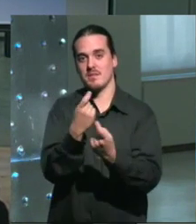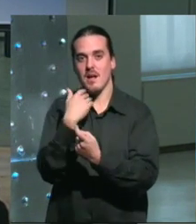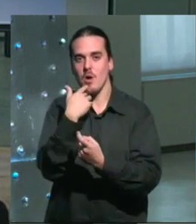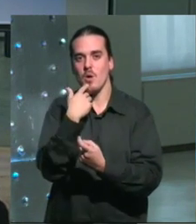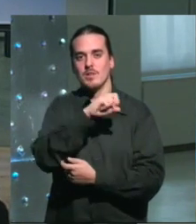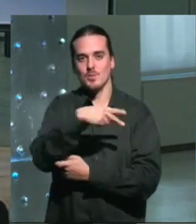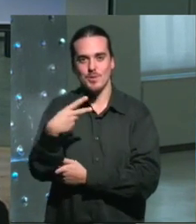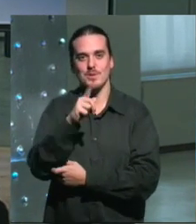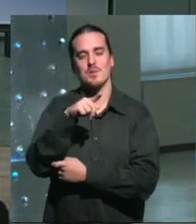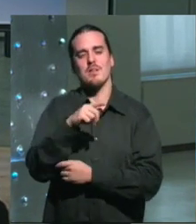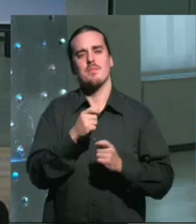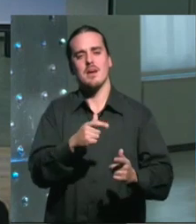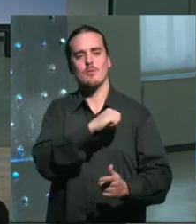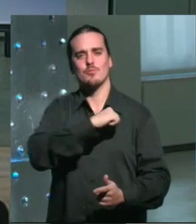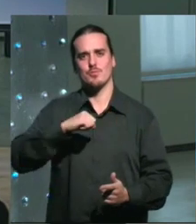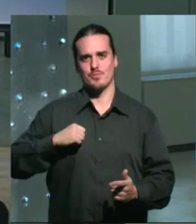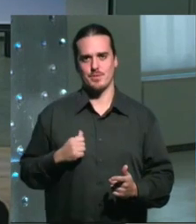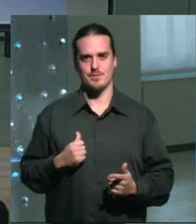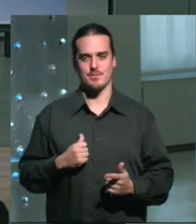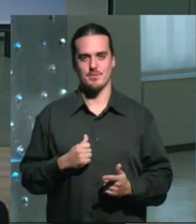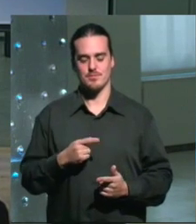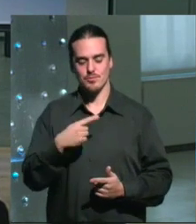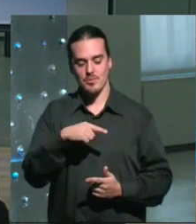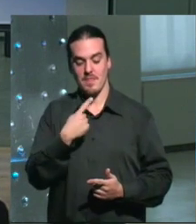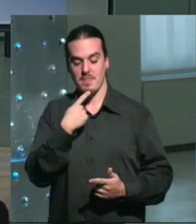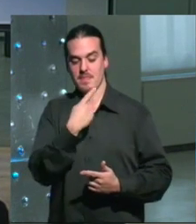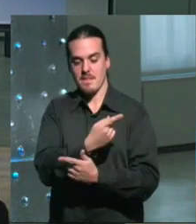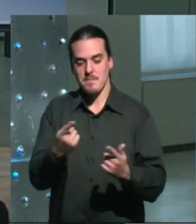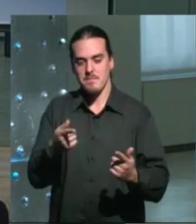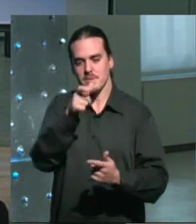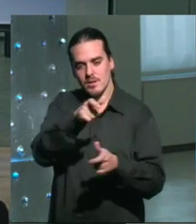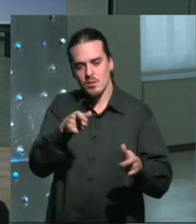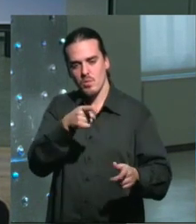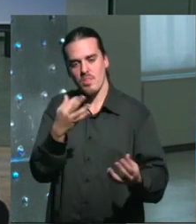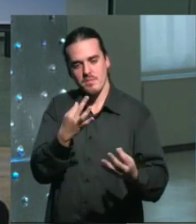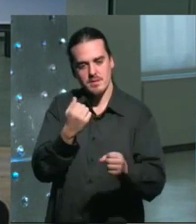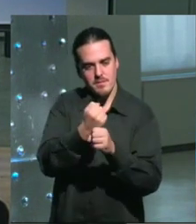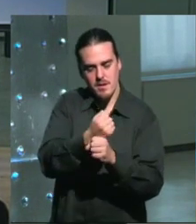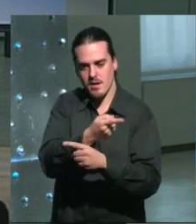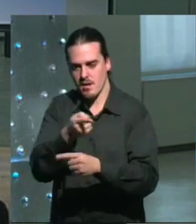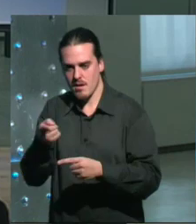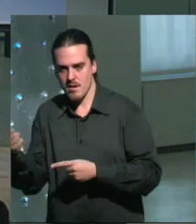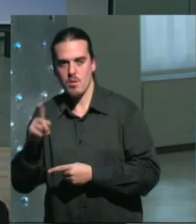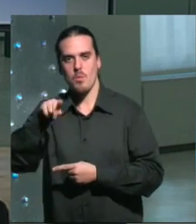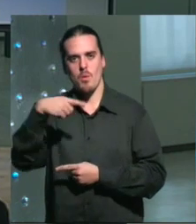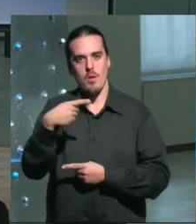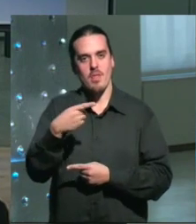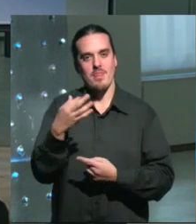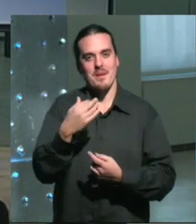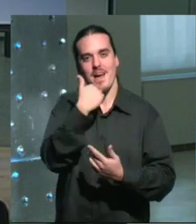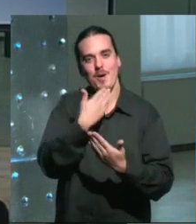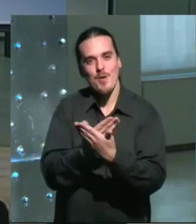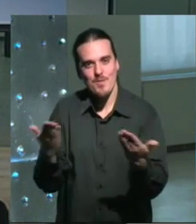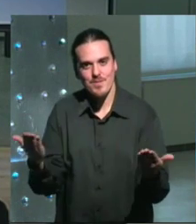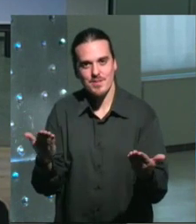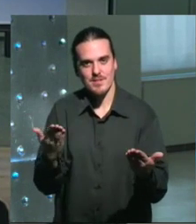ofrecer autonomía. Decirle a la gente lo que tenía que hacer marcando esa hoja de ruta, pero luego confía en él. Deja que lo haga.